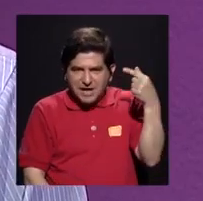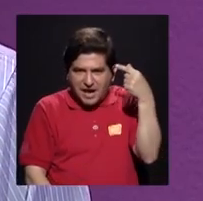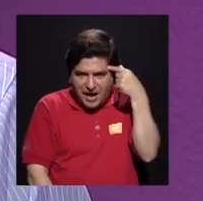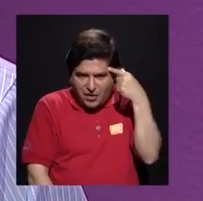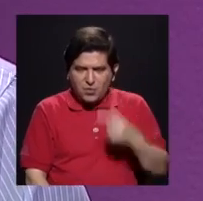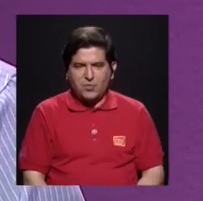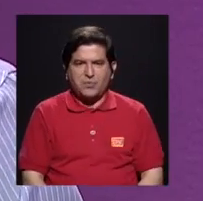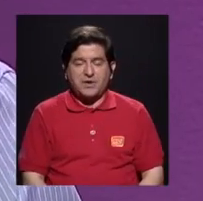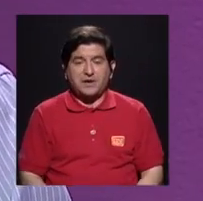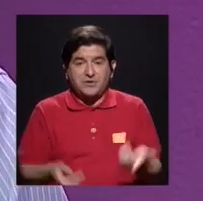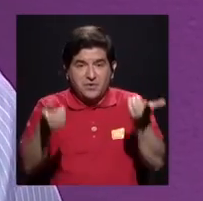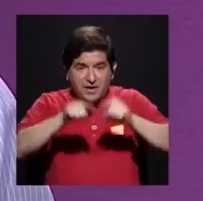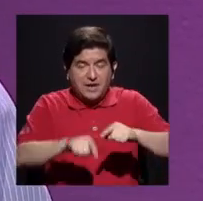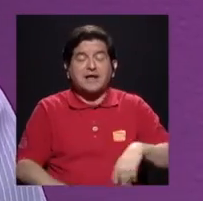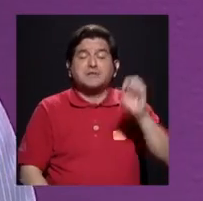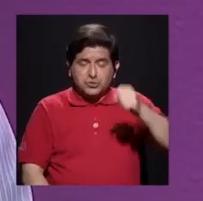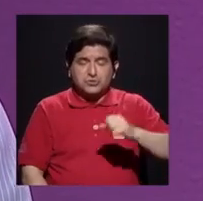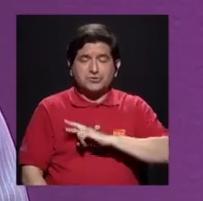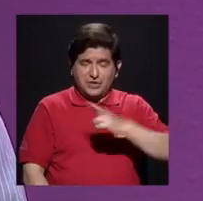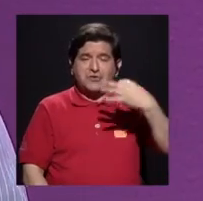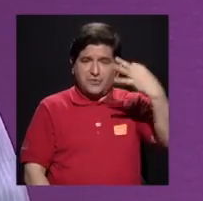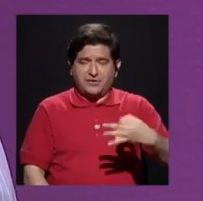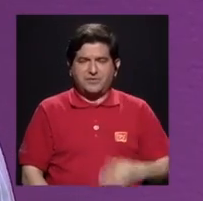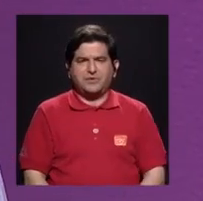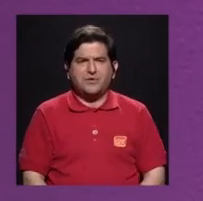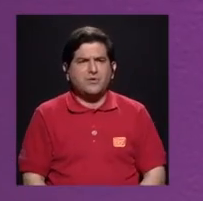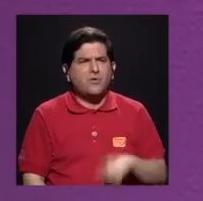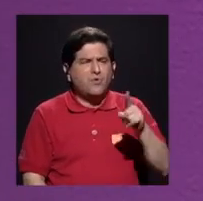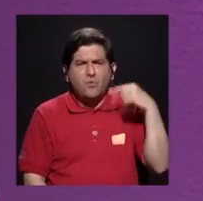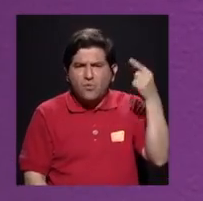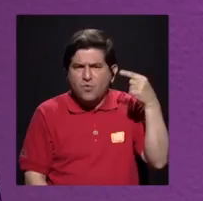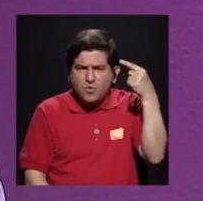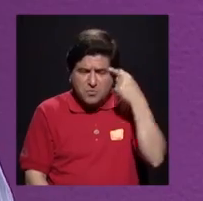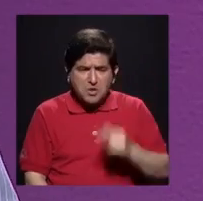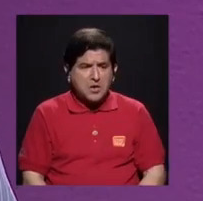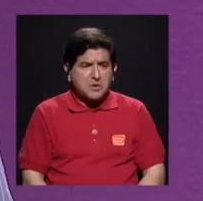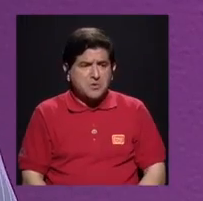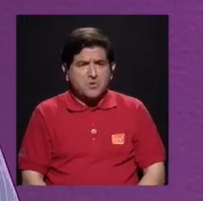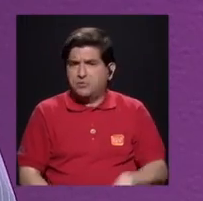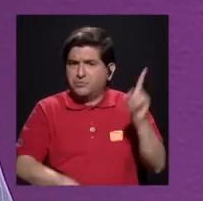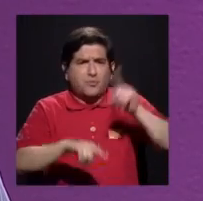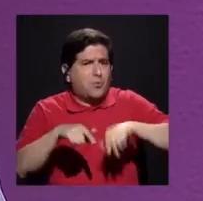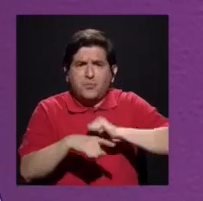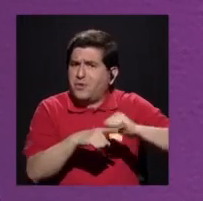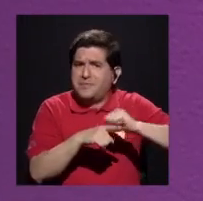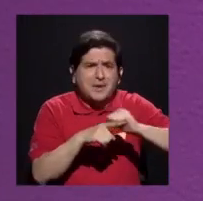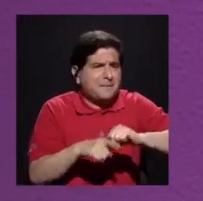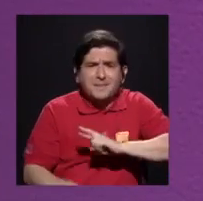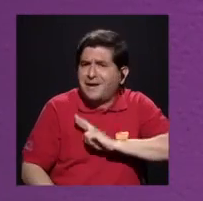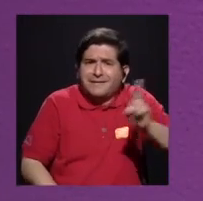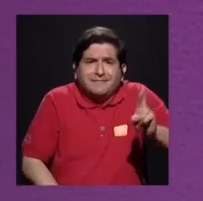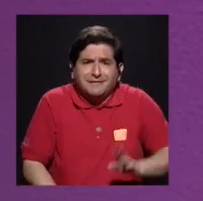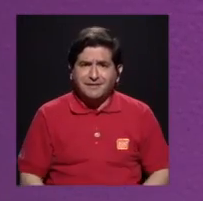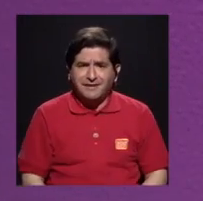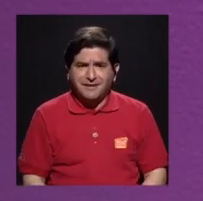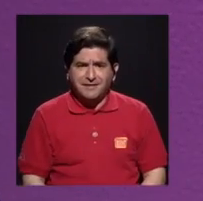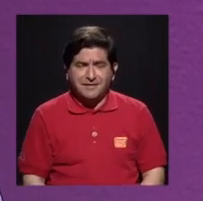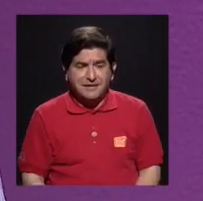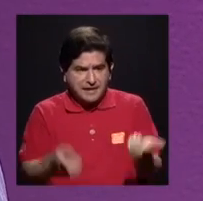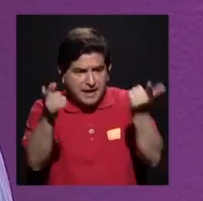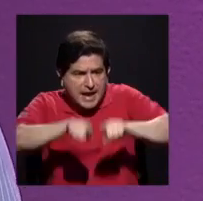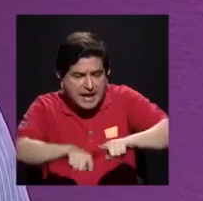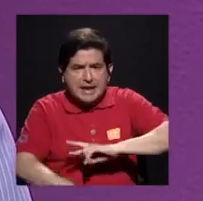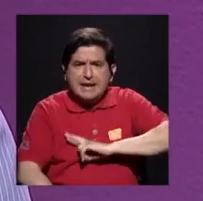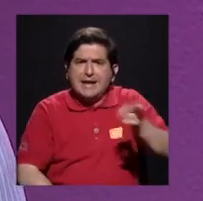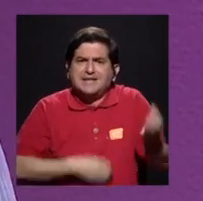jurídicas un estado no puede creer o no no puede no puede practicar no practicar el estado lo que hace en el caso de otra